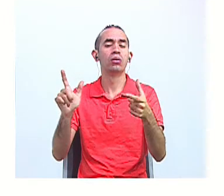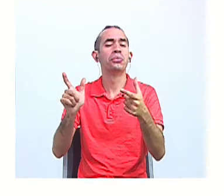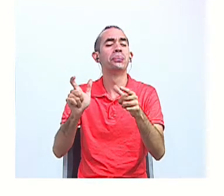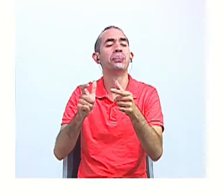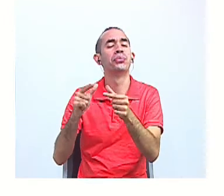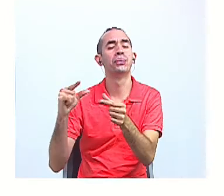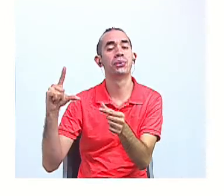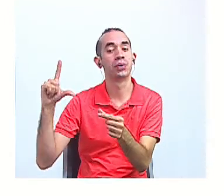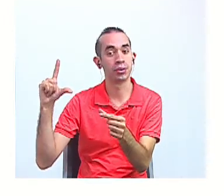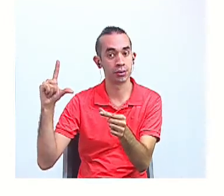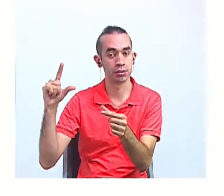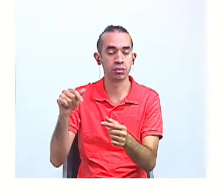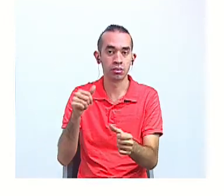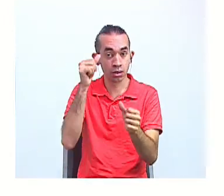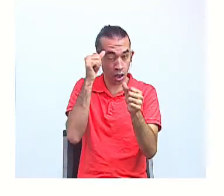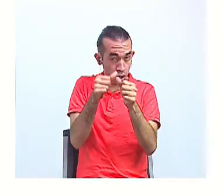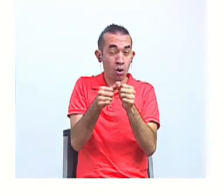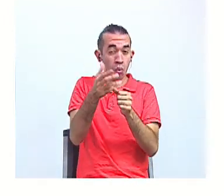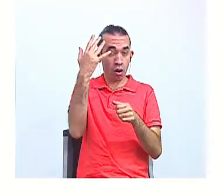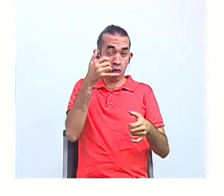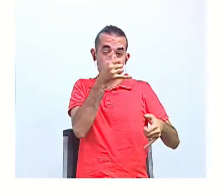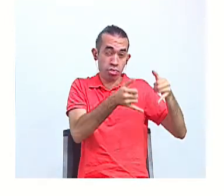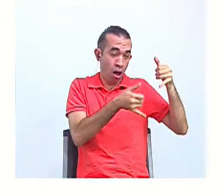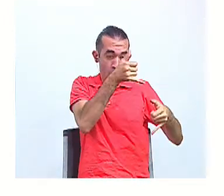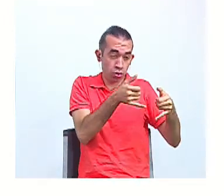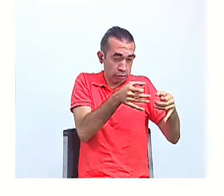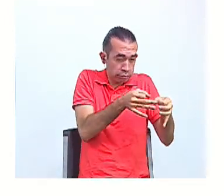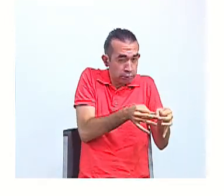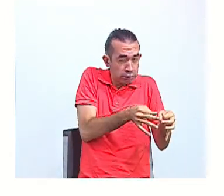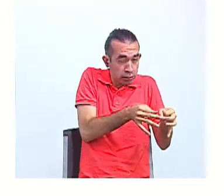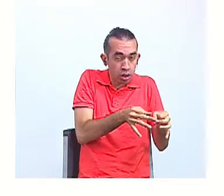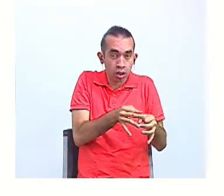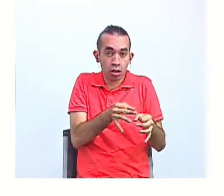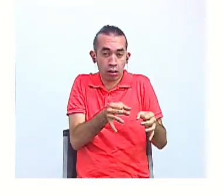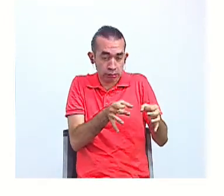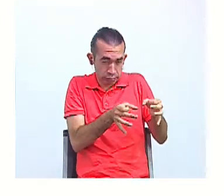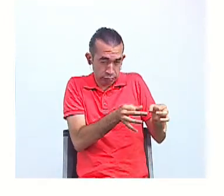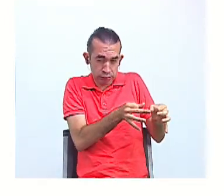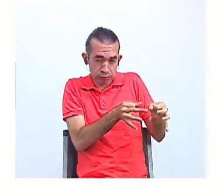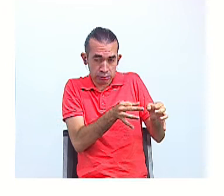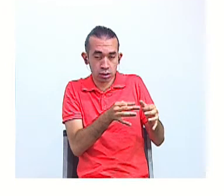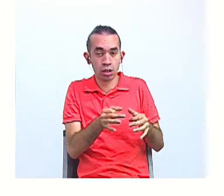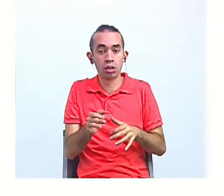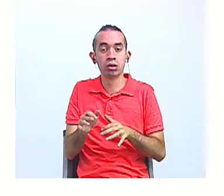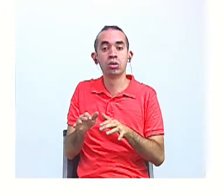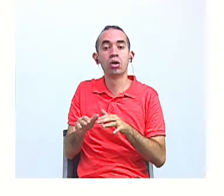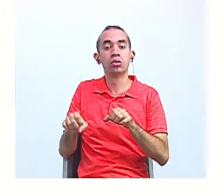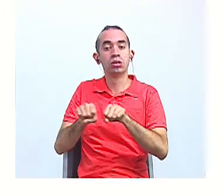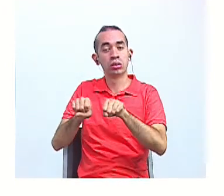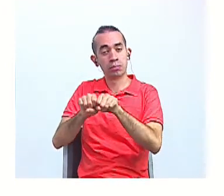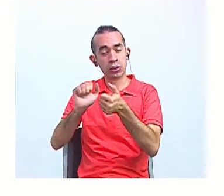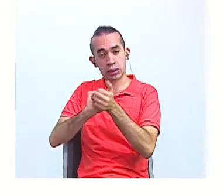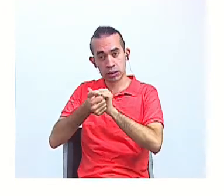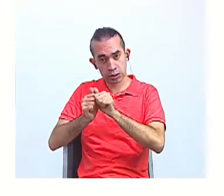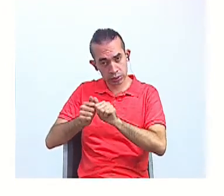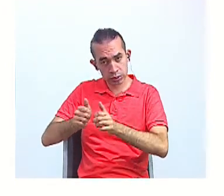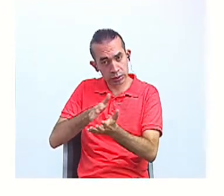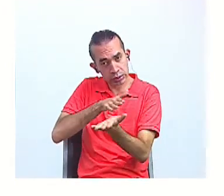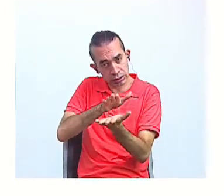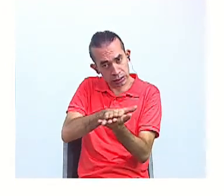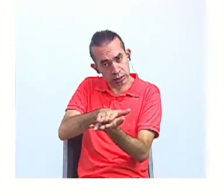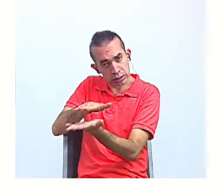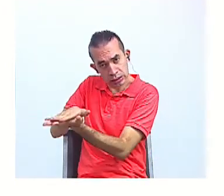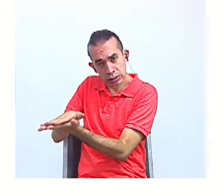este momento les recuerdo la imagen de los tacones, de la joven cuando estaba usando tacones o cuando estaba usando los zapatos tipo